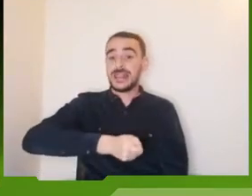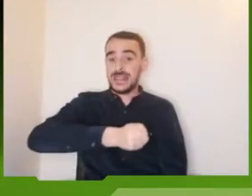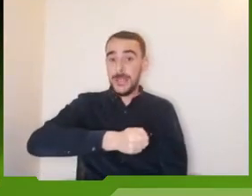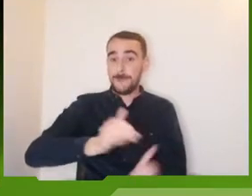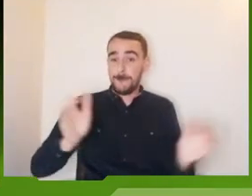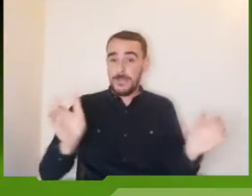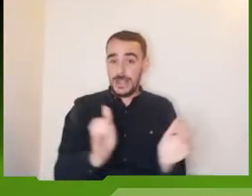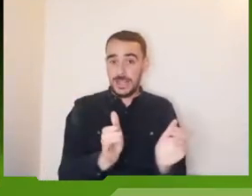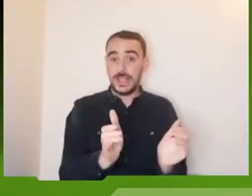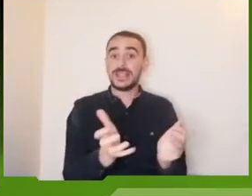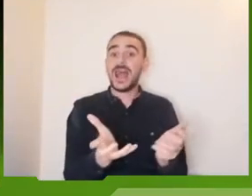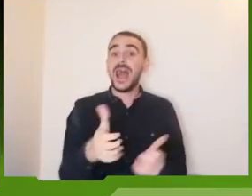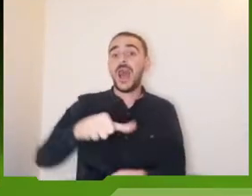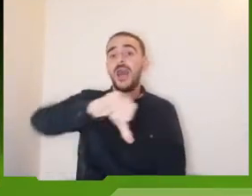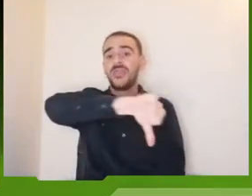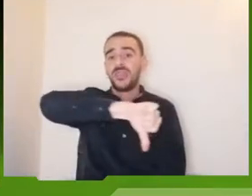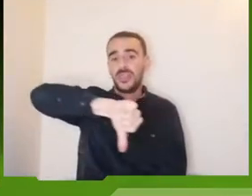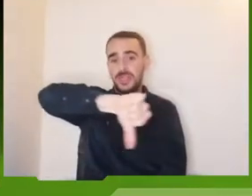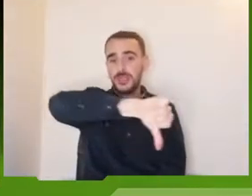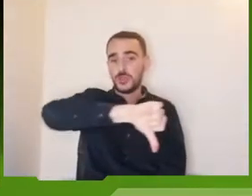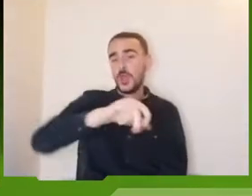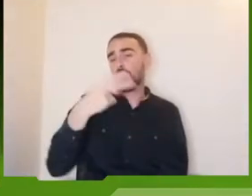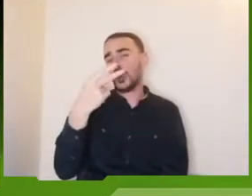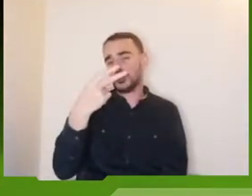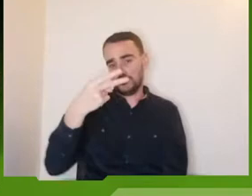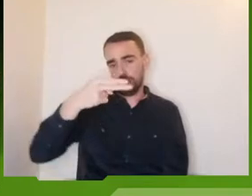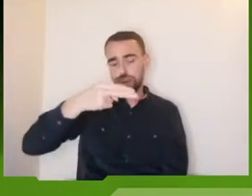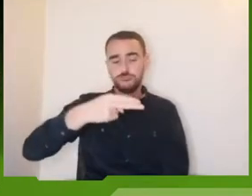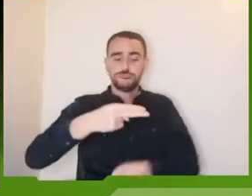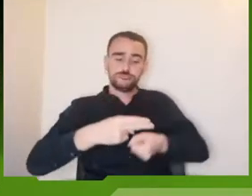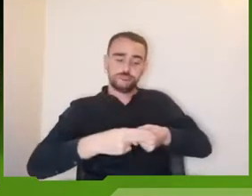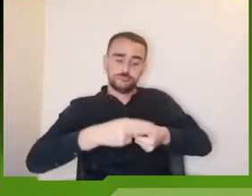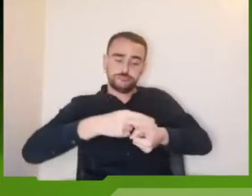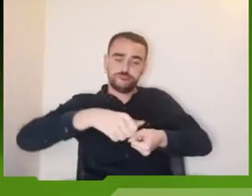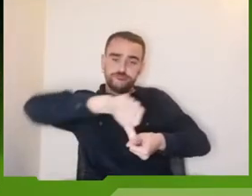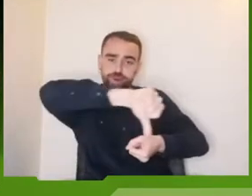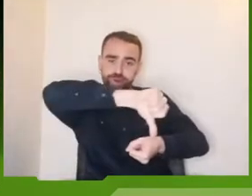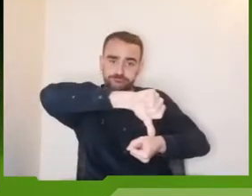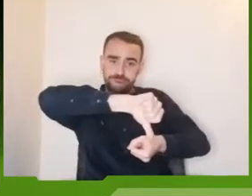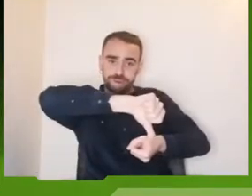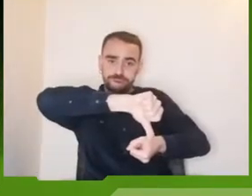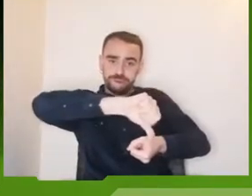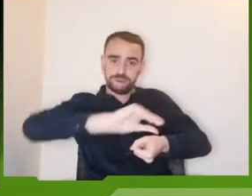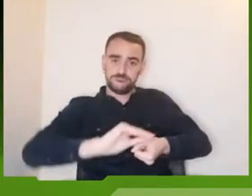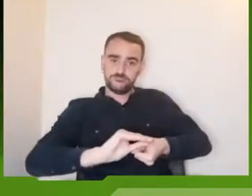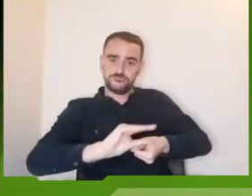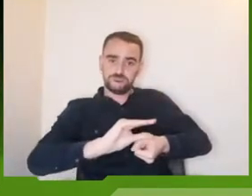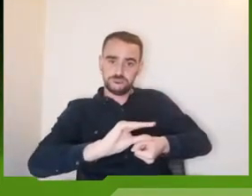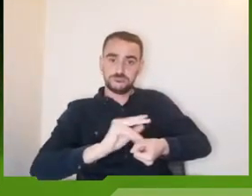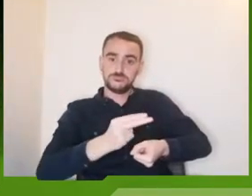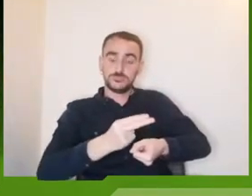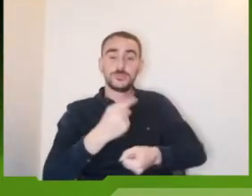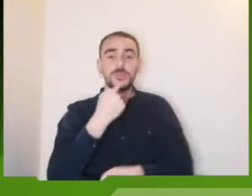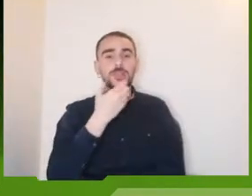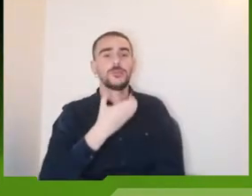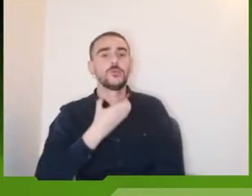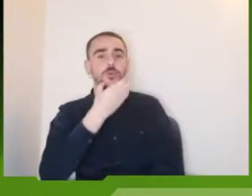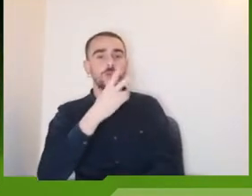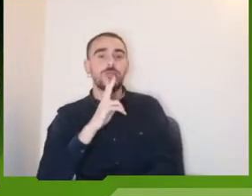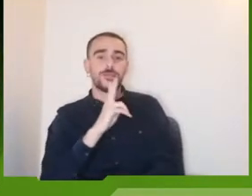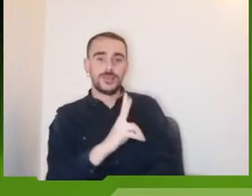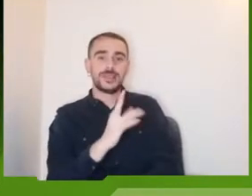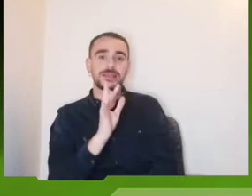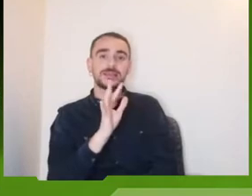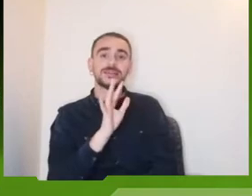porque como llevan 2 deditos de aceite, tardará un rato en calentarse. Sí, respecto al aceite, Mar